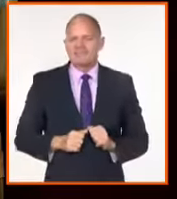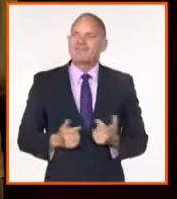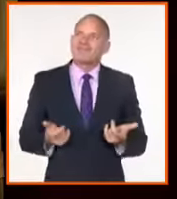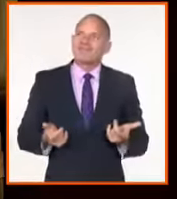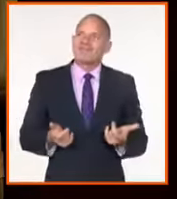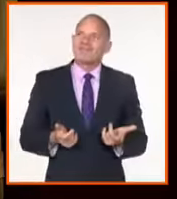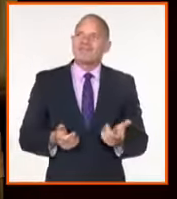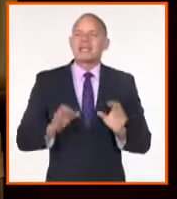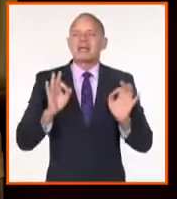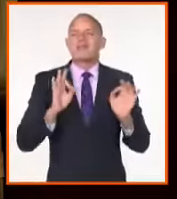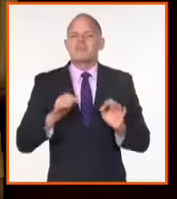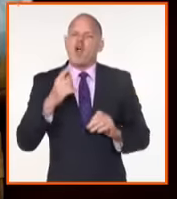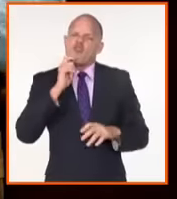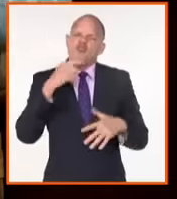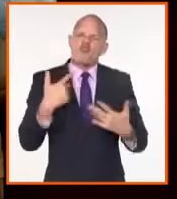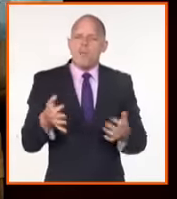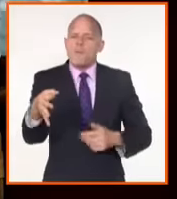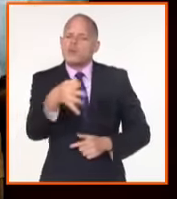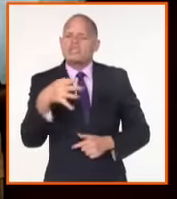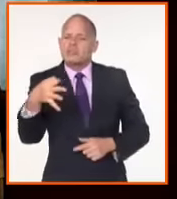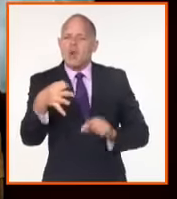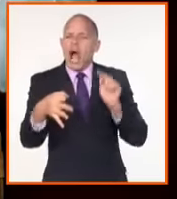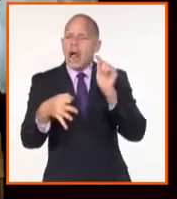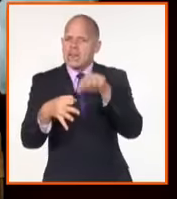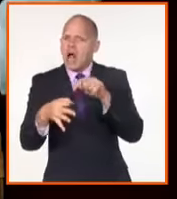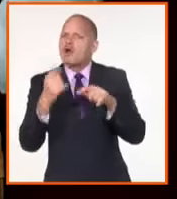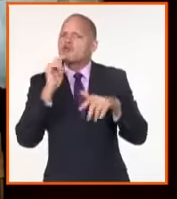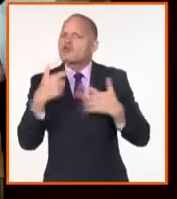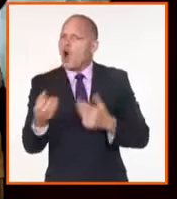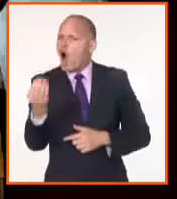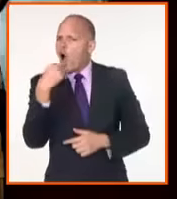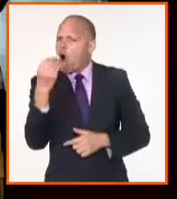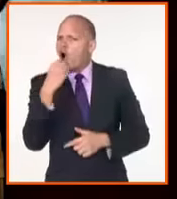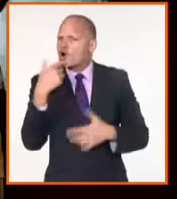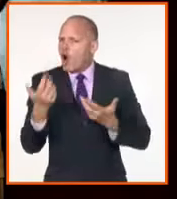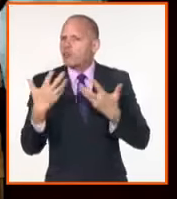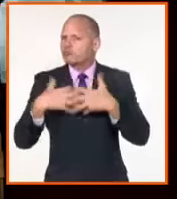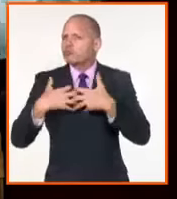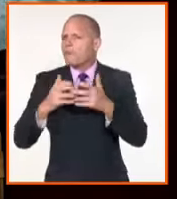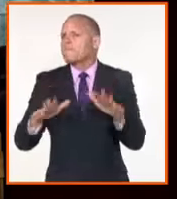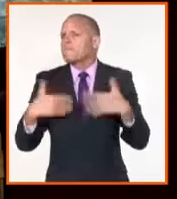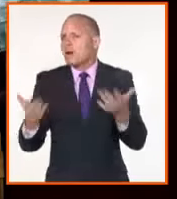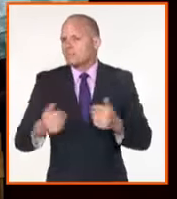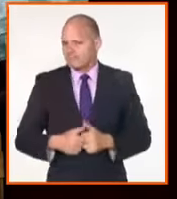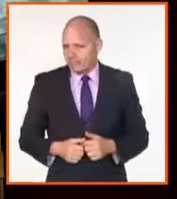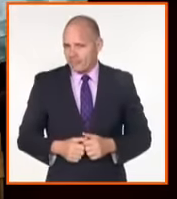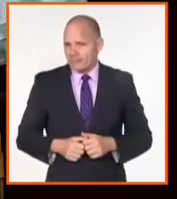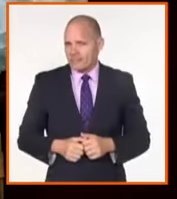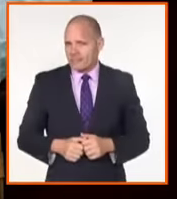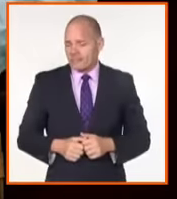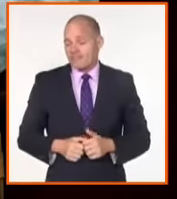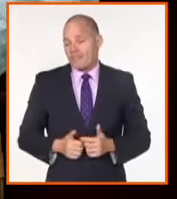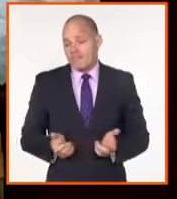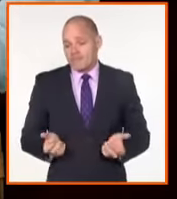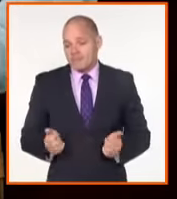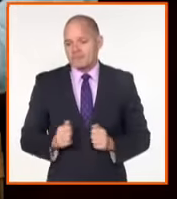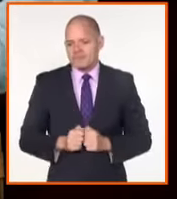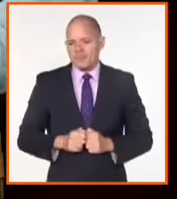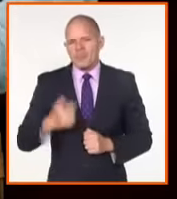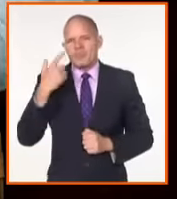soberanía alimentaria a nivel de municipio? ¿Qué hay que hacer en cada comunidad, en cada municipio? ¿Cómo controlar el uso de la